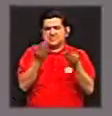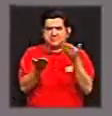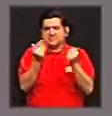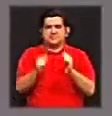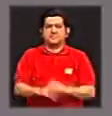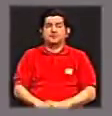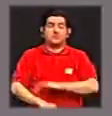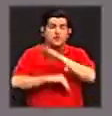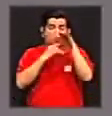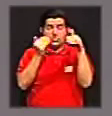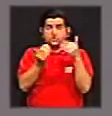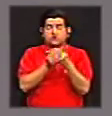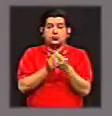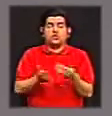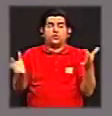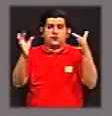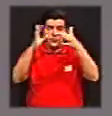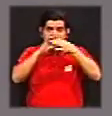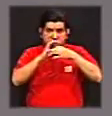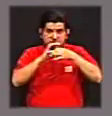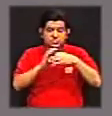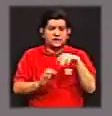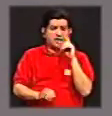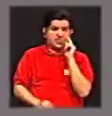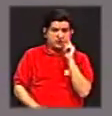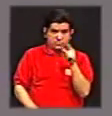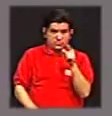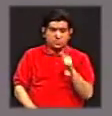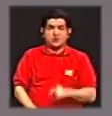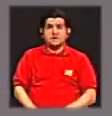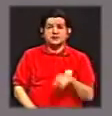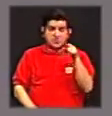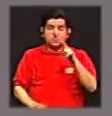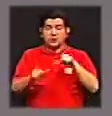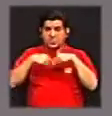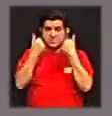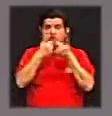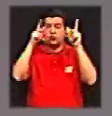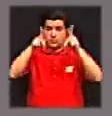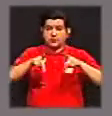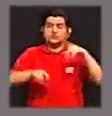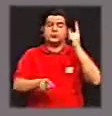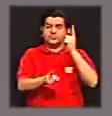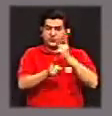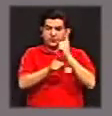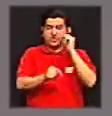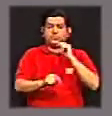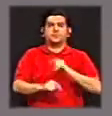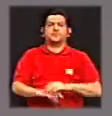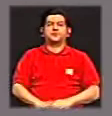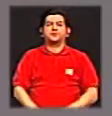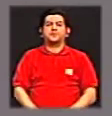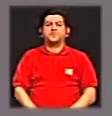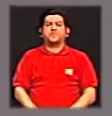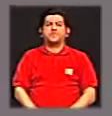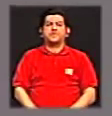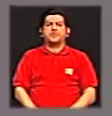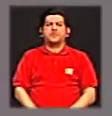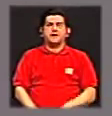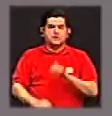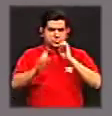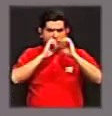Entonces, toda generalización lo hacemos para estas en ese universo. En su universo, exactamente. Son